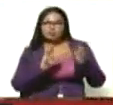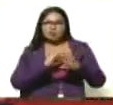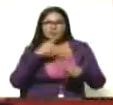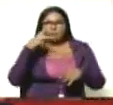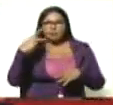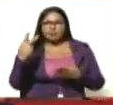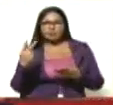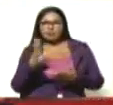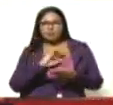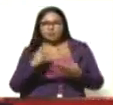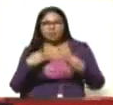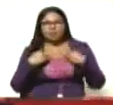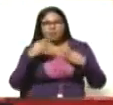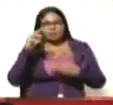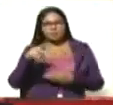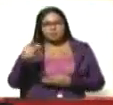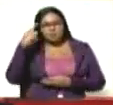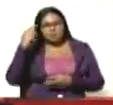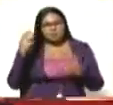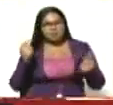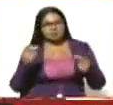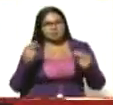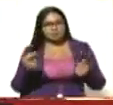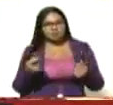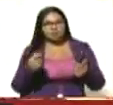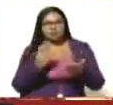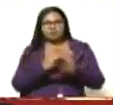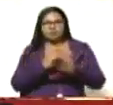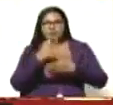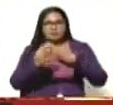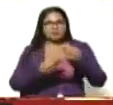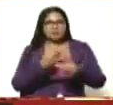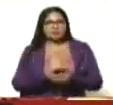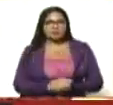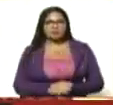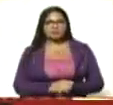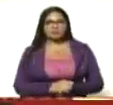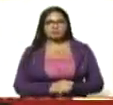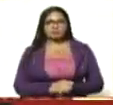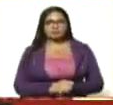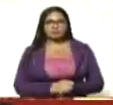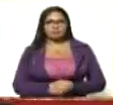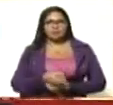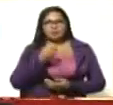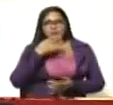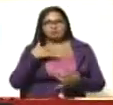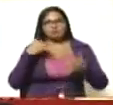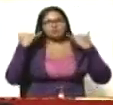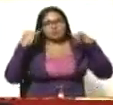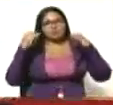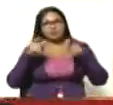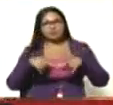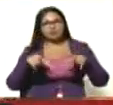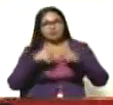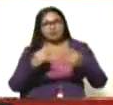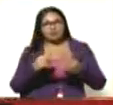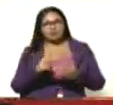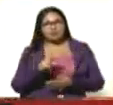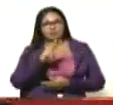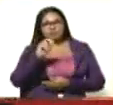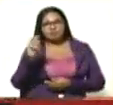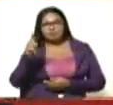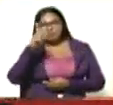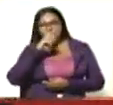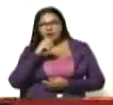poeta de la vida cotidiana y de la acción vital. Entonces, bueno, yo celebro desde acá el bicentenario de